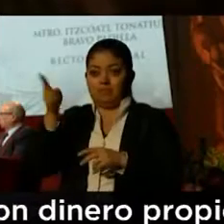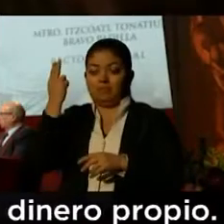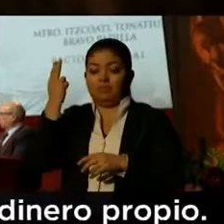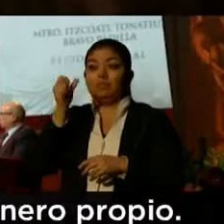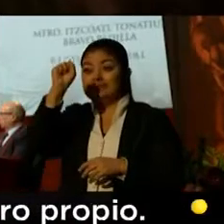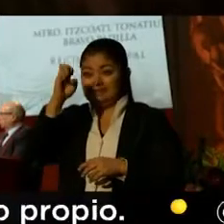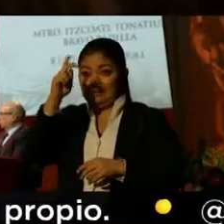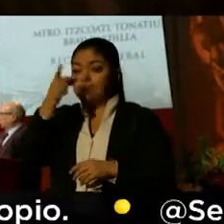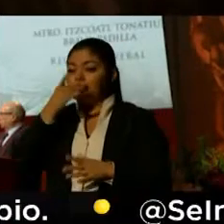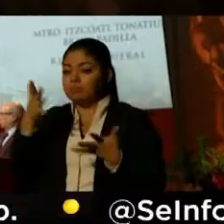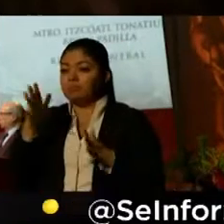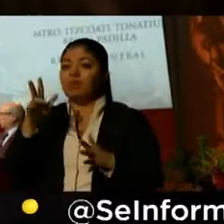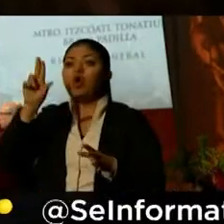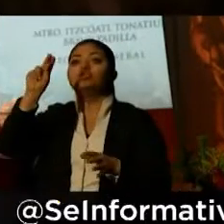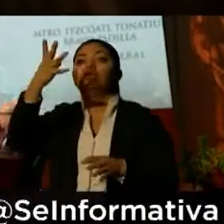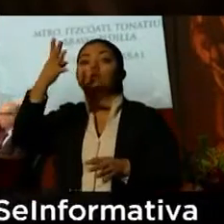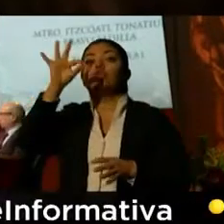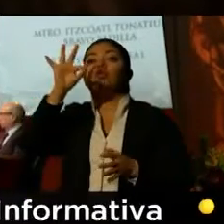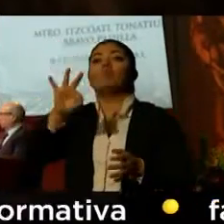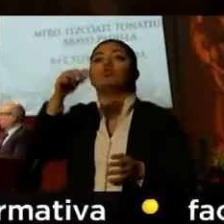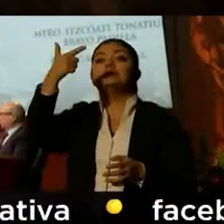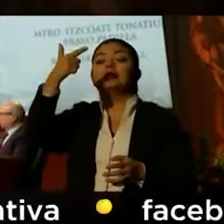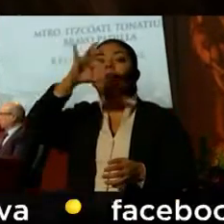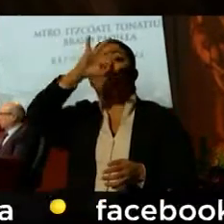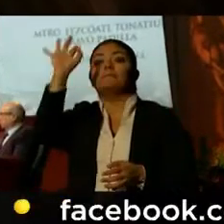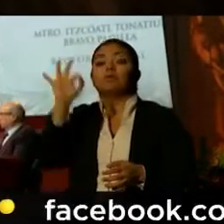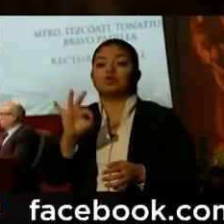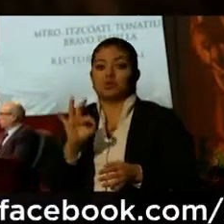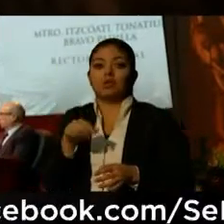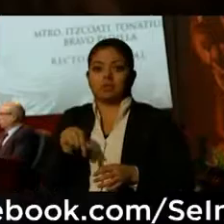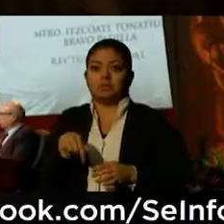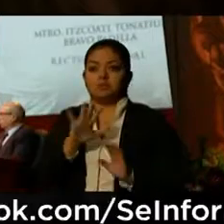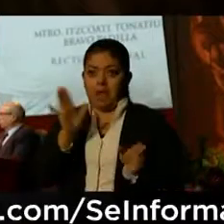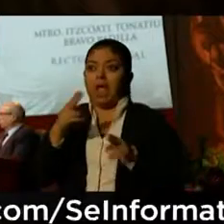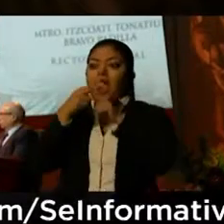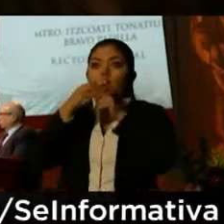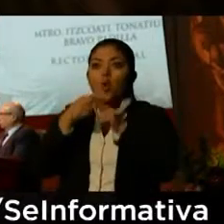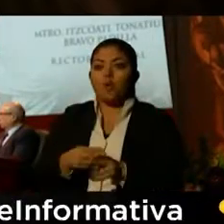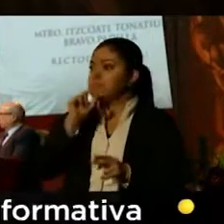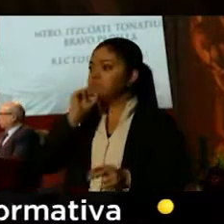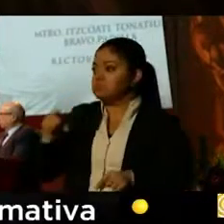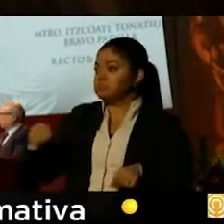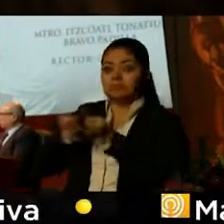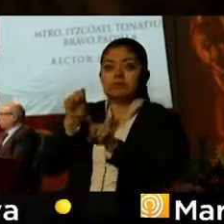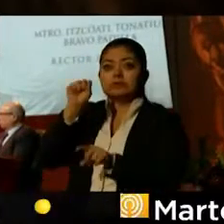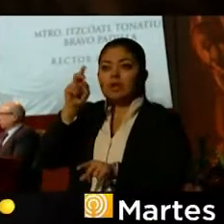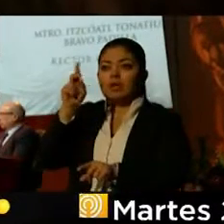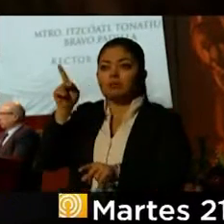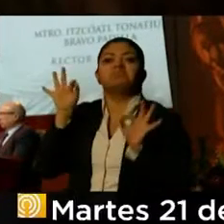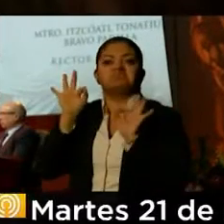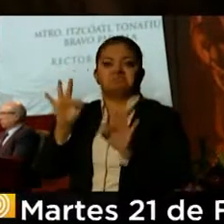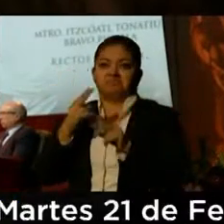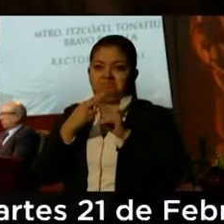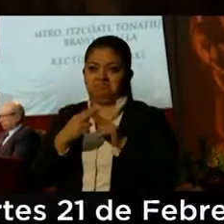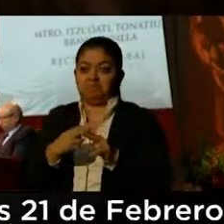la SEP, alcanzamos el 84.7%. Estamos cumpliendo con la expectativa que nos propusimos,